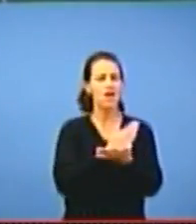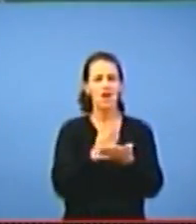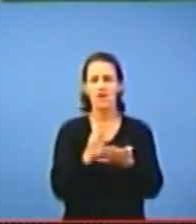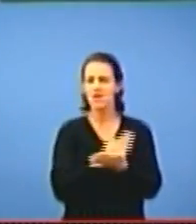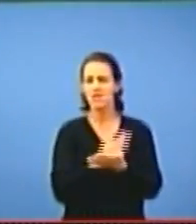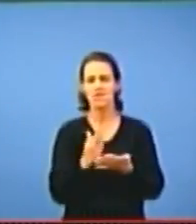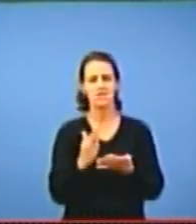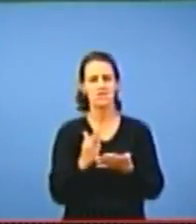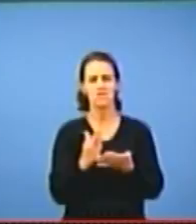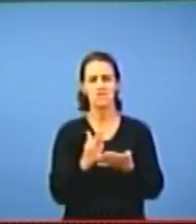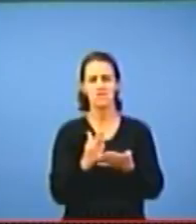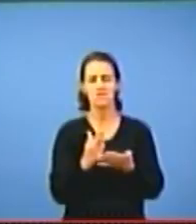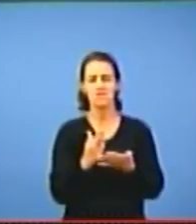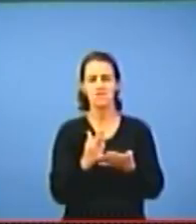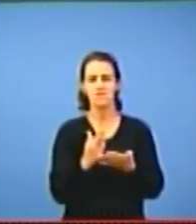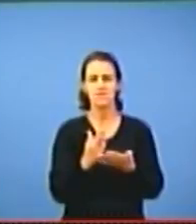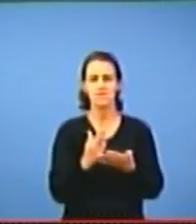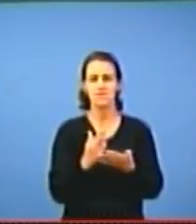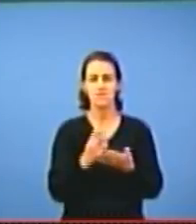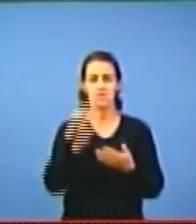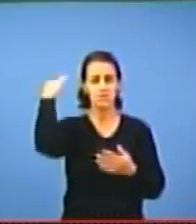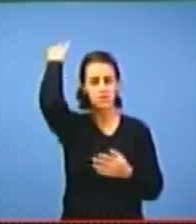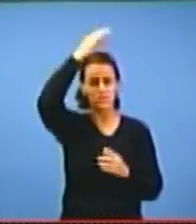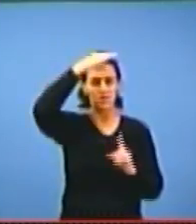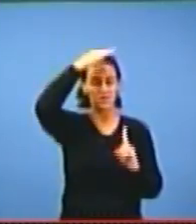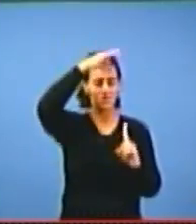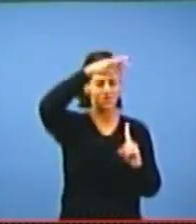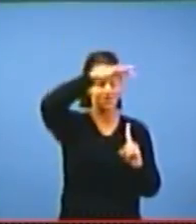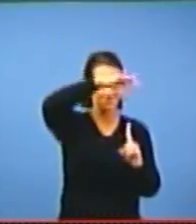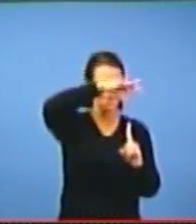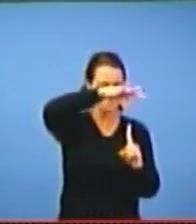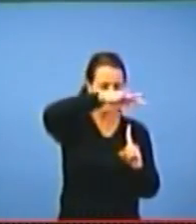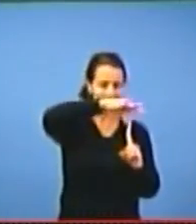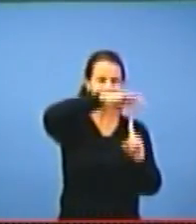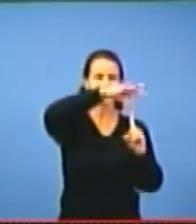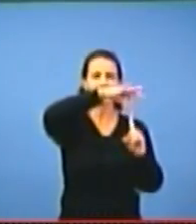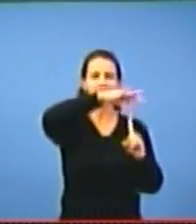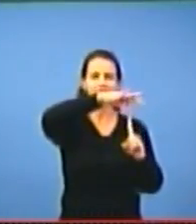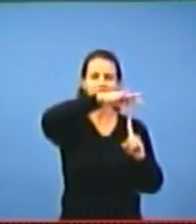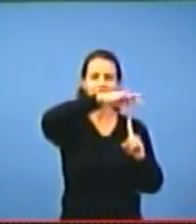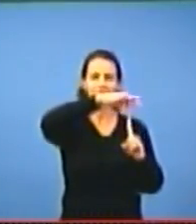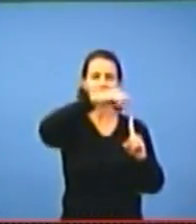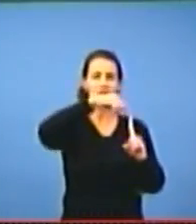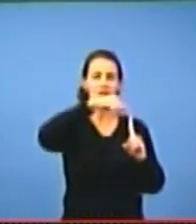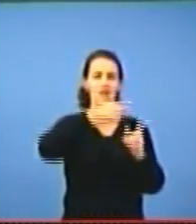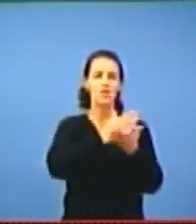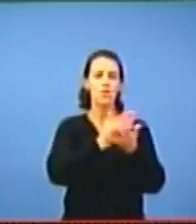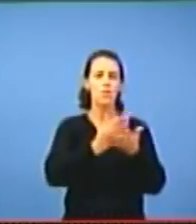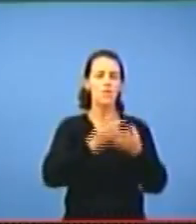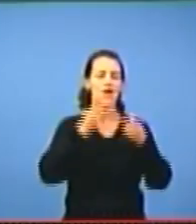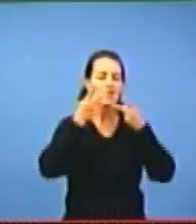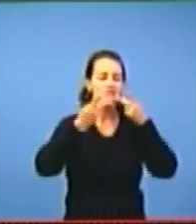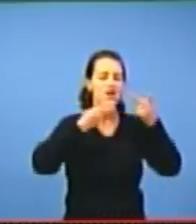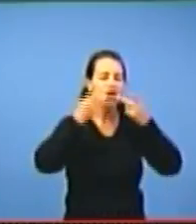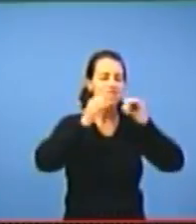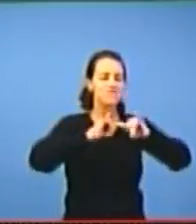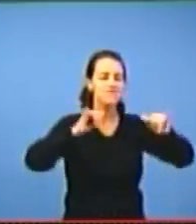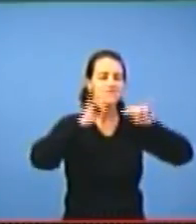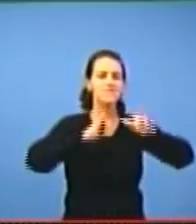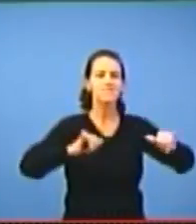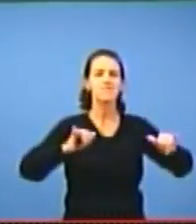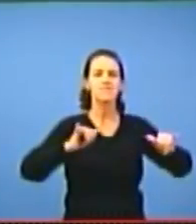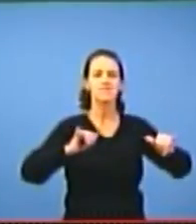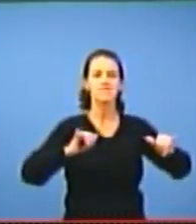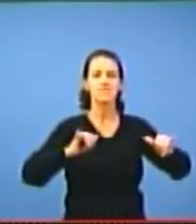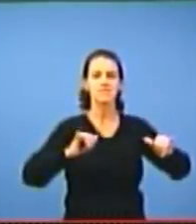Mis hermanos, el Espíritu del Señor posaba sobre los profetas. Venía el Espíritu sobre fulano en medio de la congregación. Y él dice, así